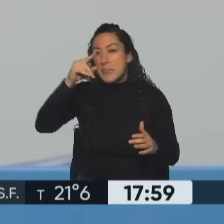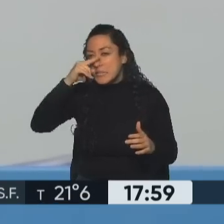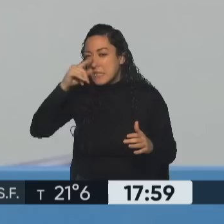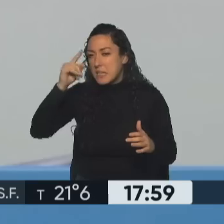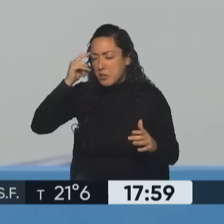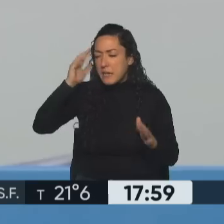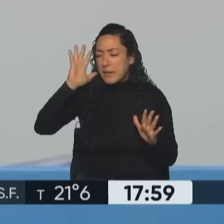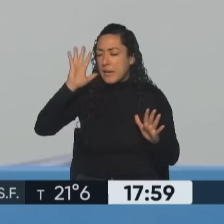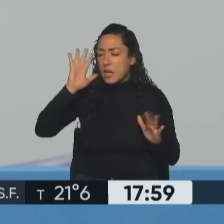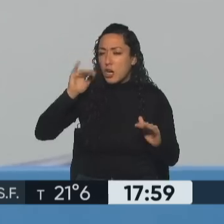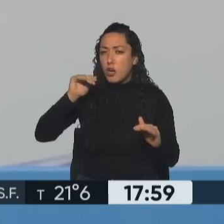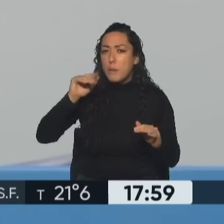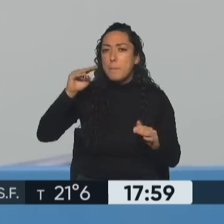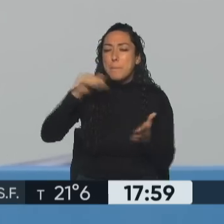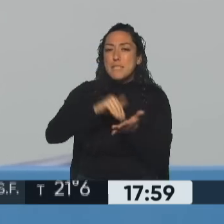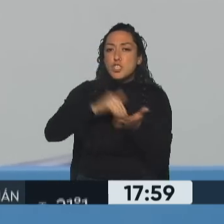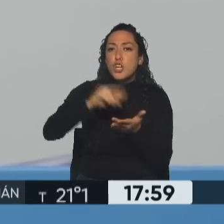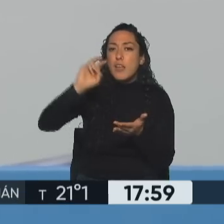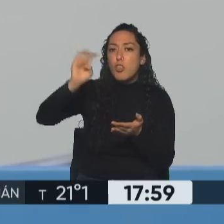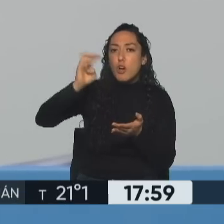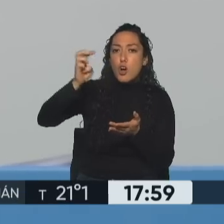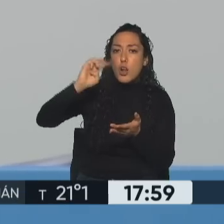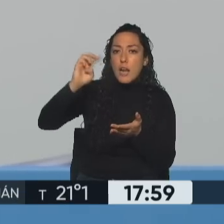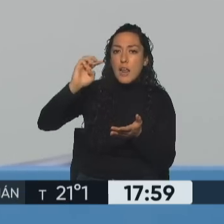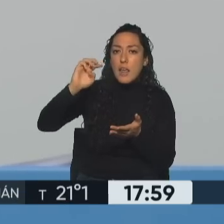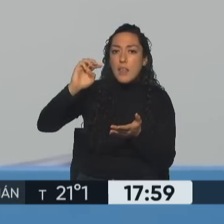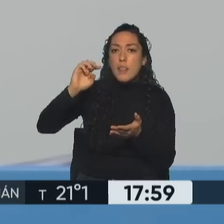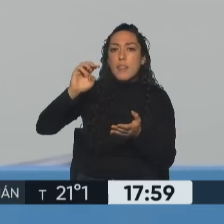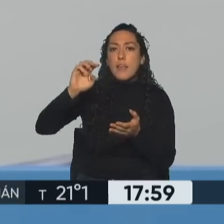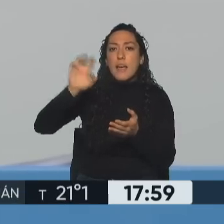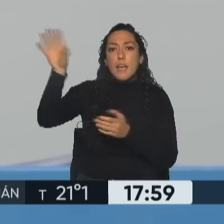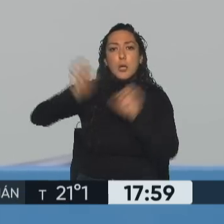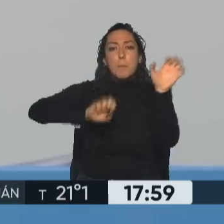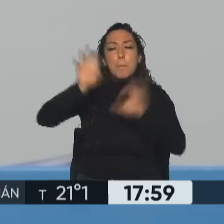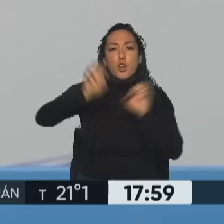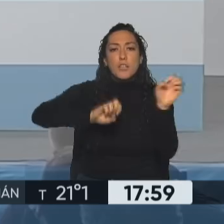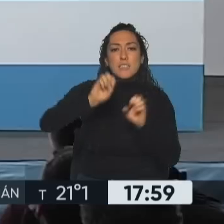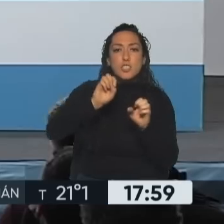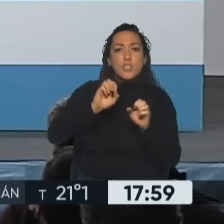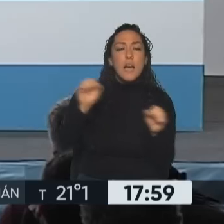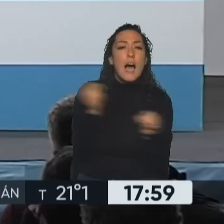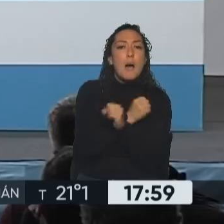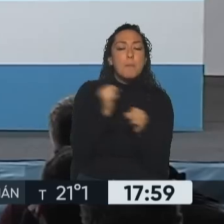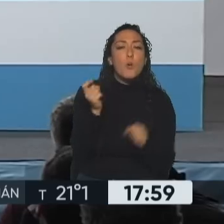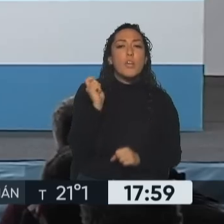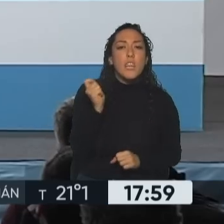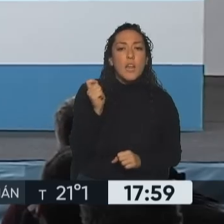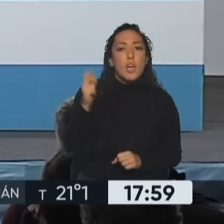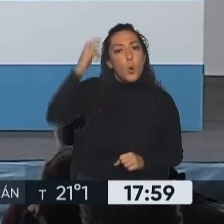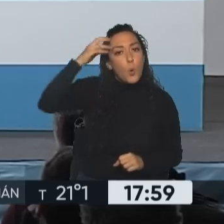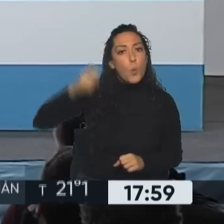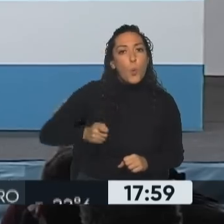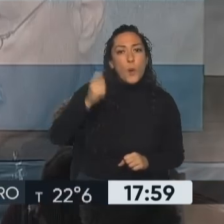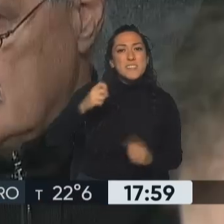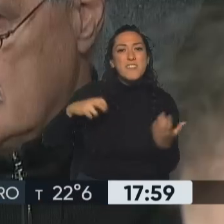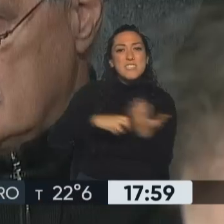creo, si mal no recuerdo, después lo voy a mirar, millones de dólares de importaciones autorizadas por jueces y fiscales,